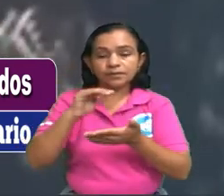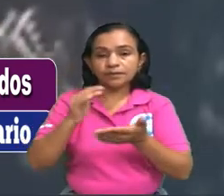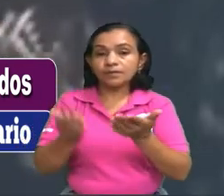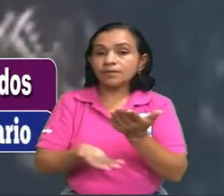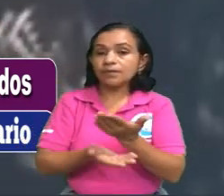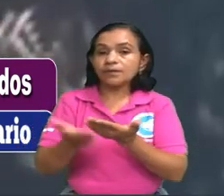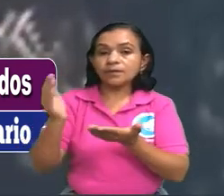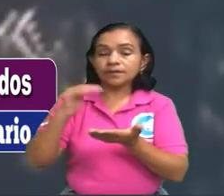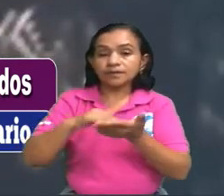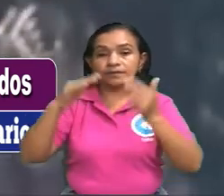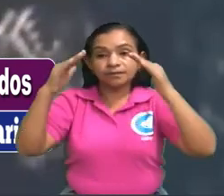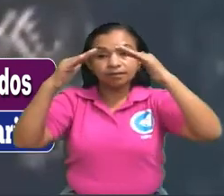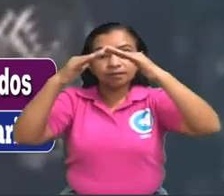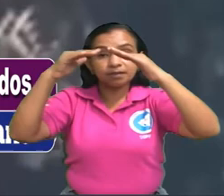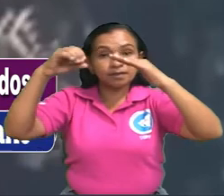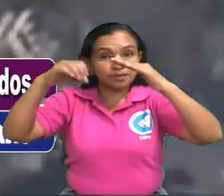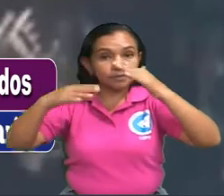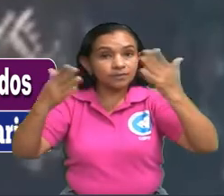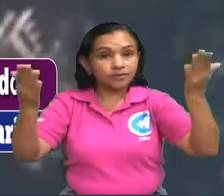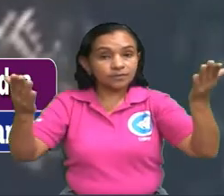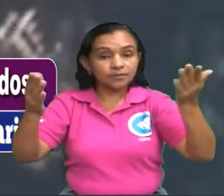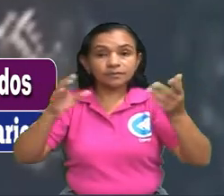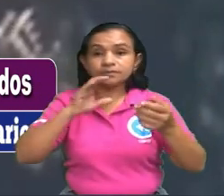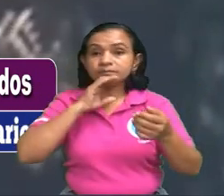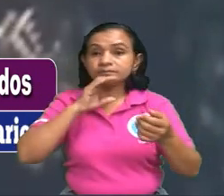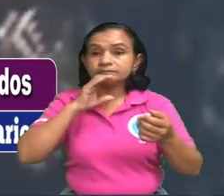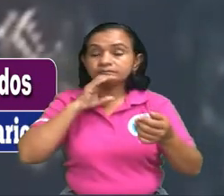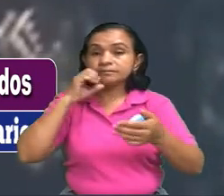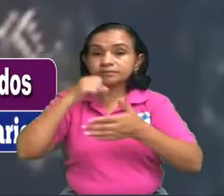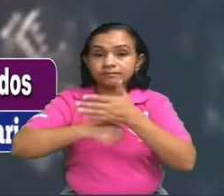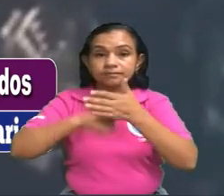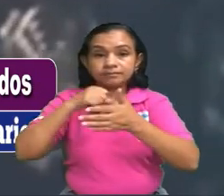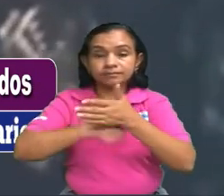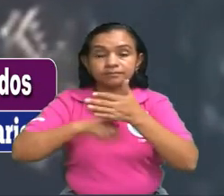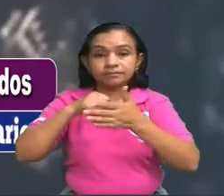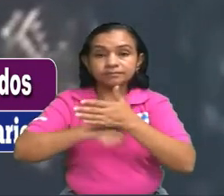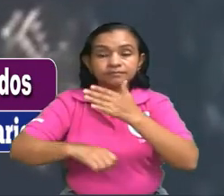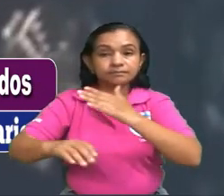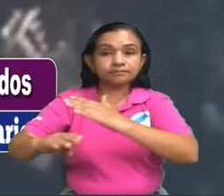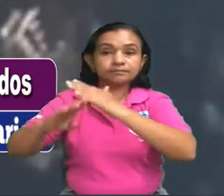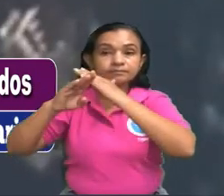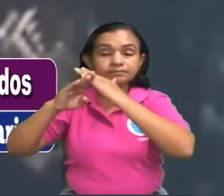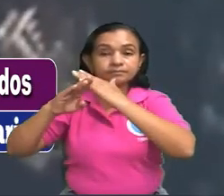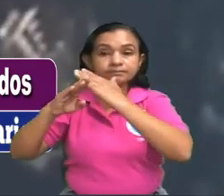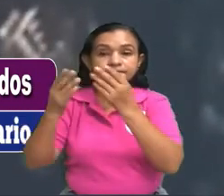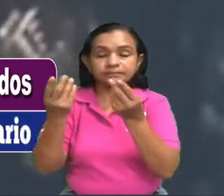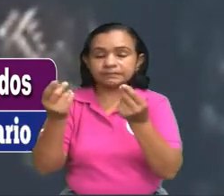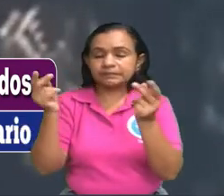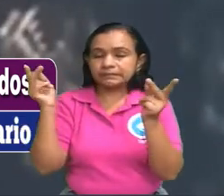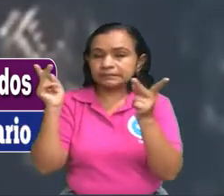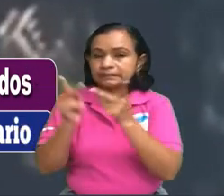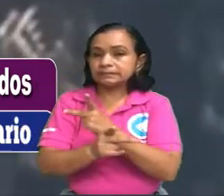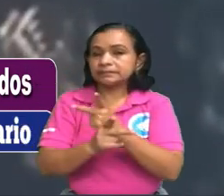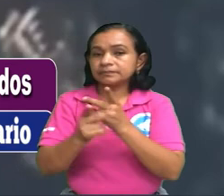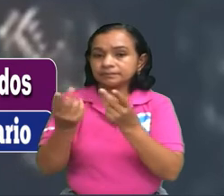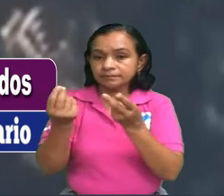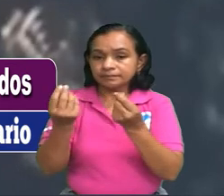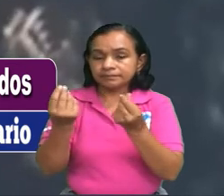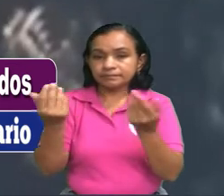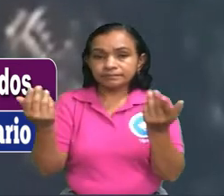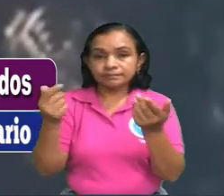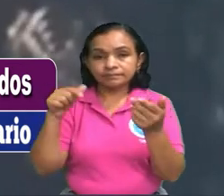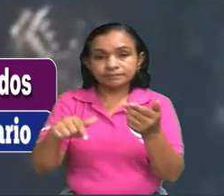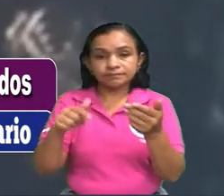ejemplo. Claro. O sea, Cuba sigue batallando contra un bloqueo crudo, que en esta época